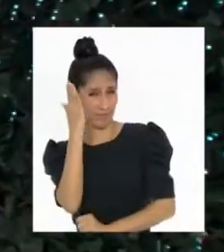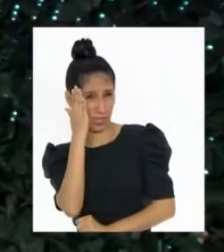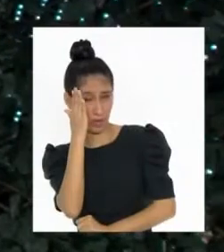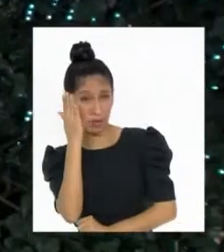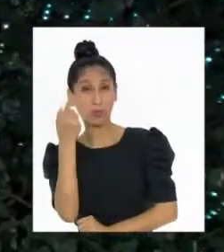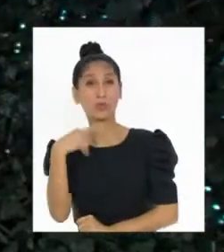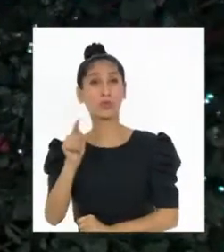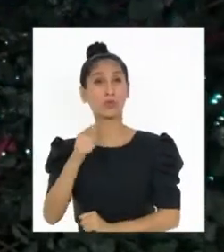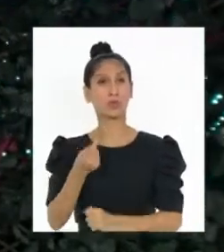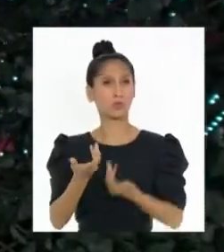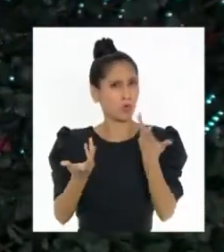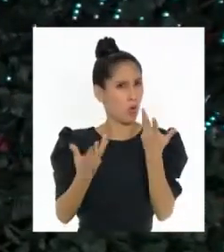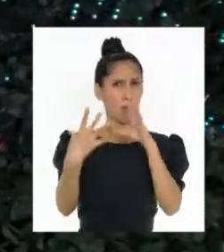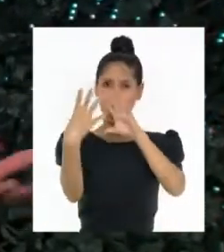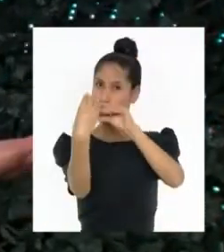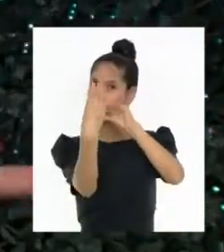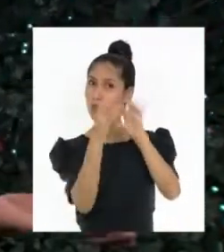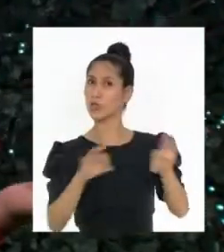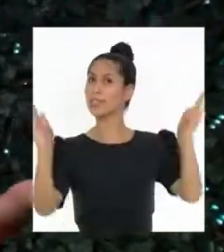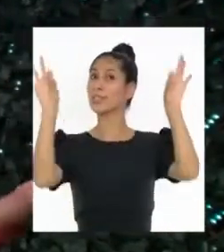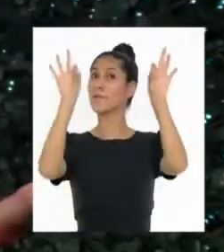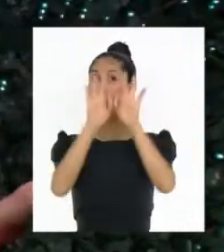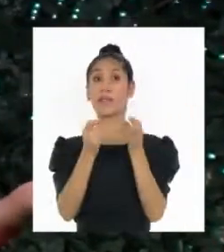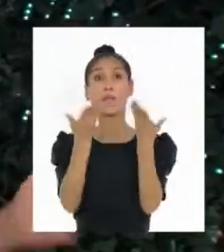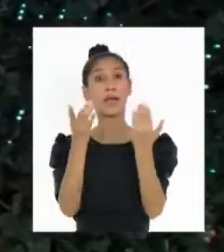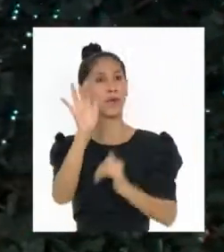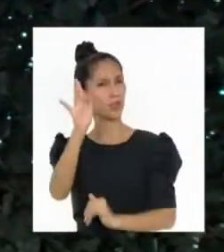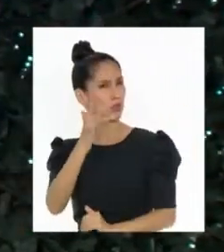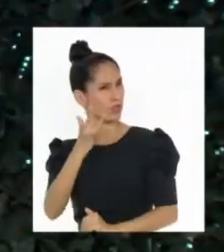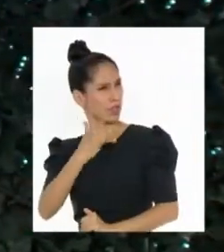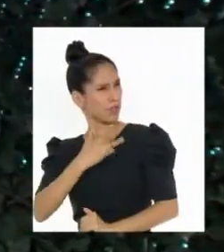entendernos ni expresar lo que necesitamos y lo que queremos.